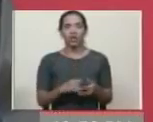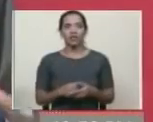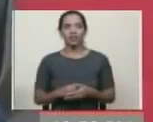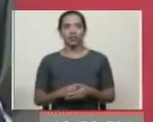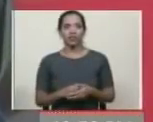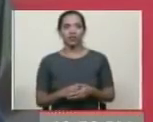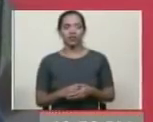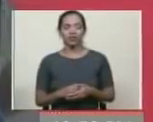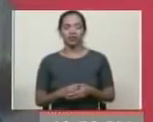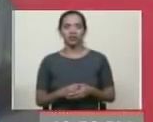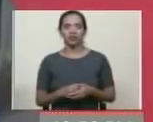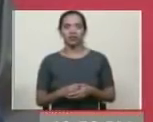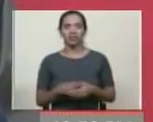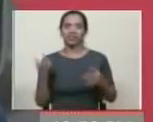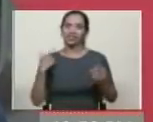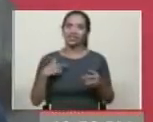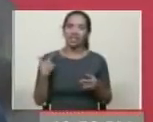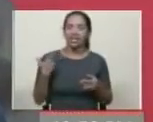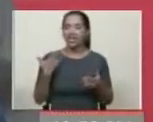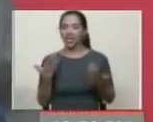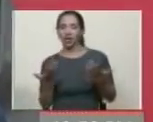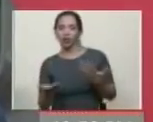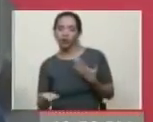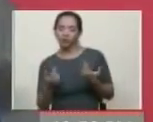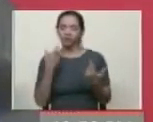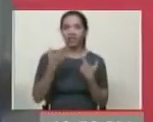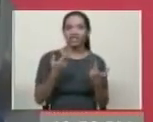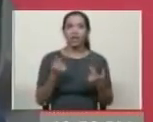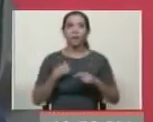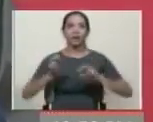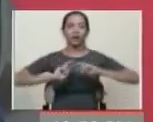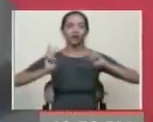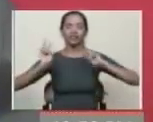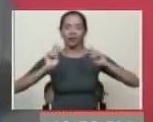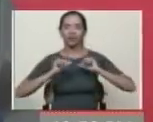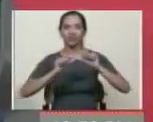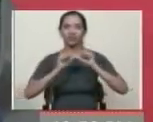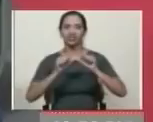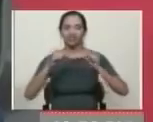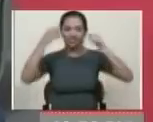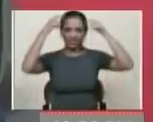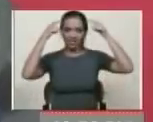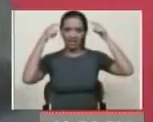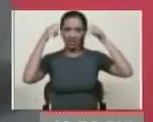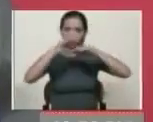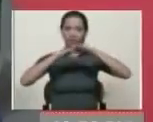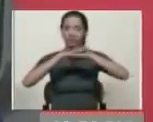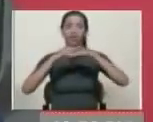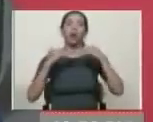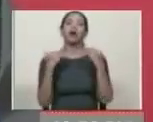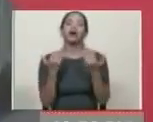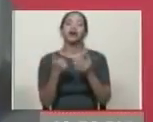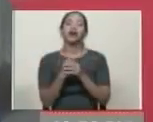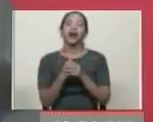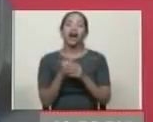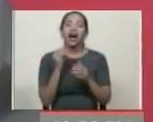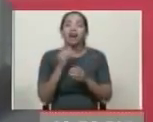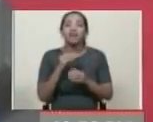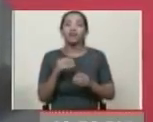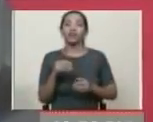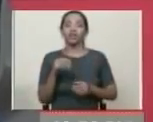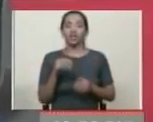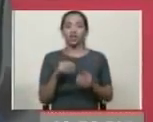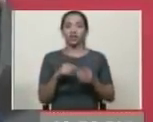pegan 5, 7. Pero cuando es un tema, un segmento que hablo de marketing, que hablo de deporte, que estoy en la calle, la